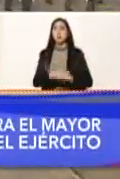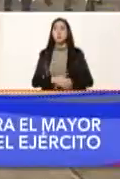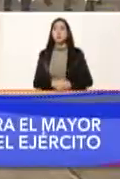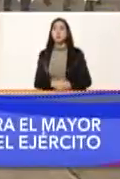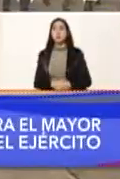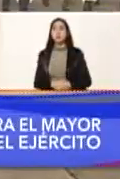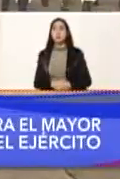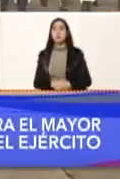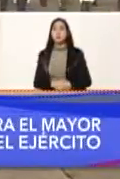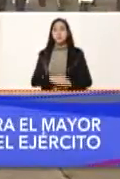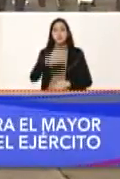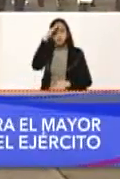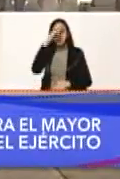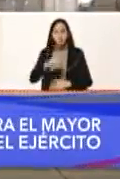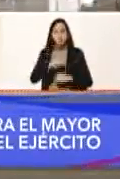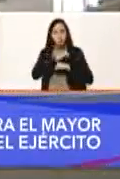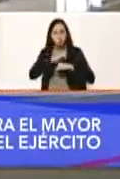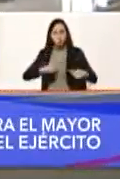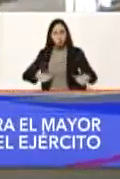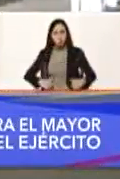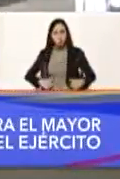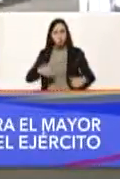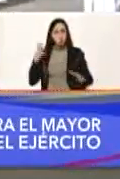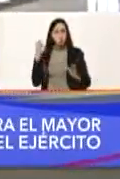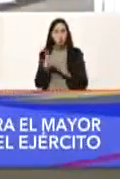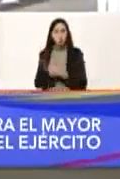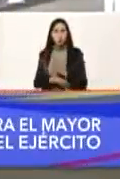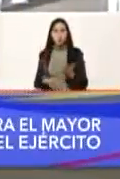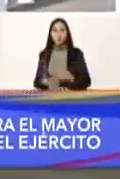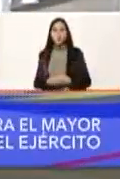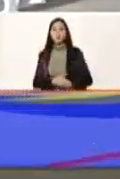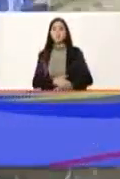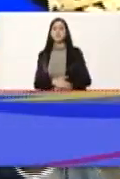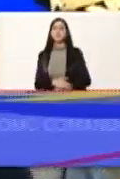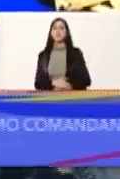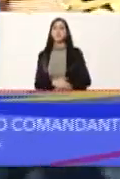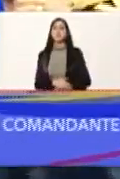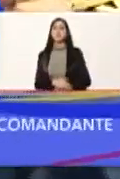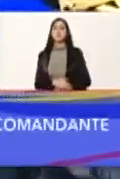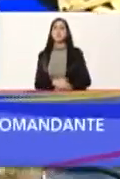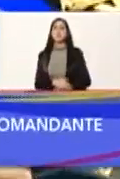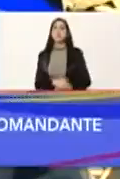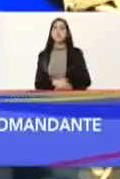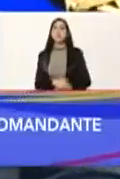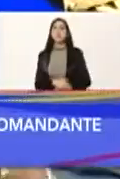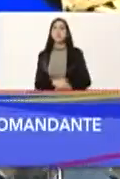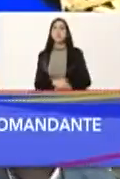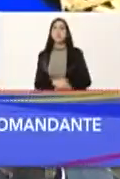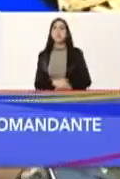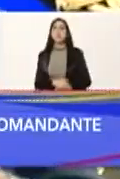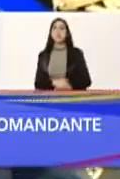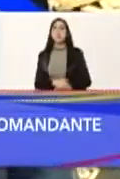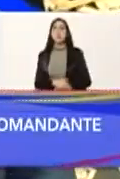para poner a la Guardia Nacional Bolivariana a punto, en el punto óptimo